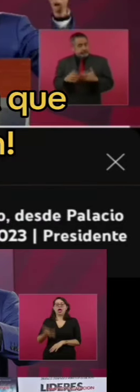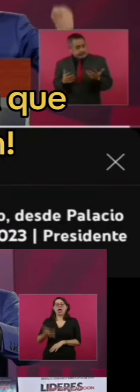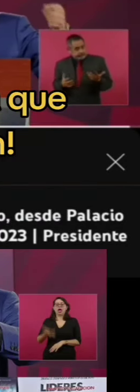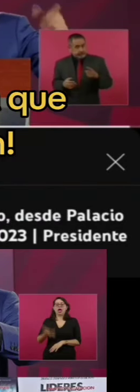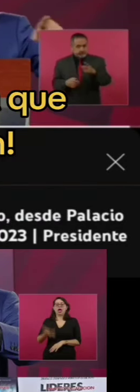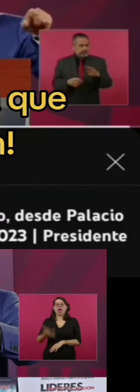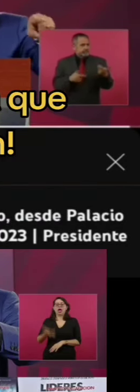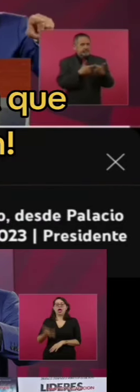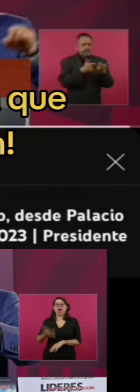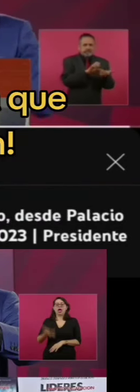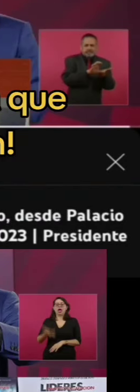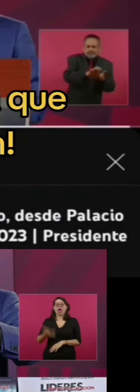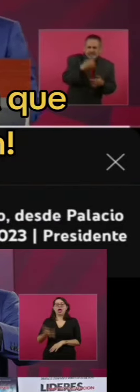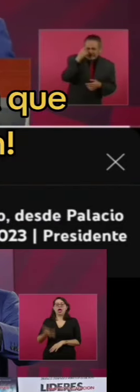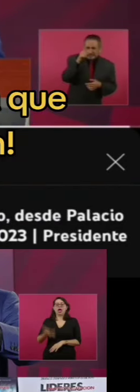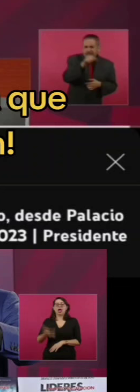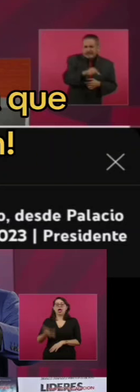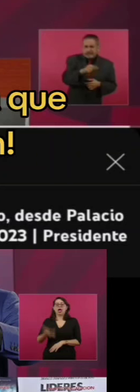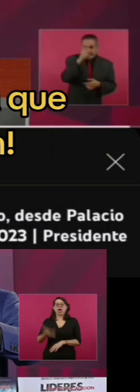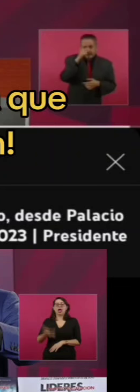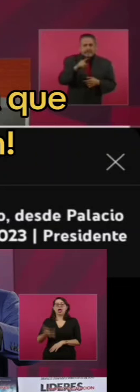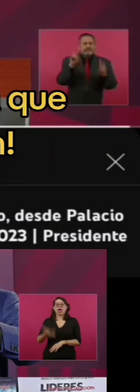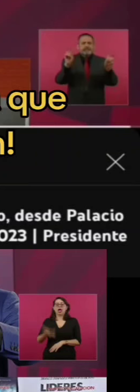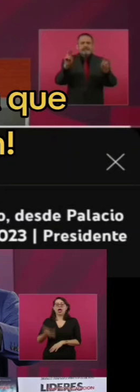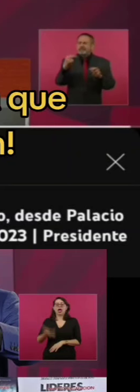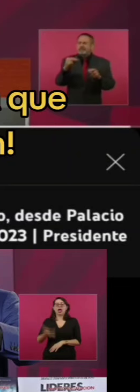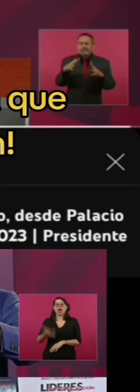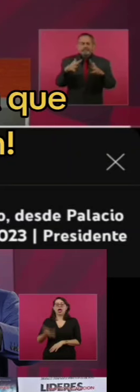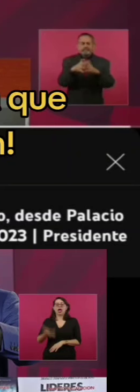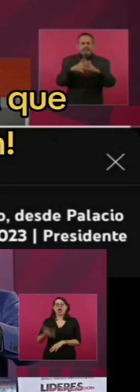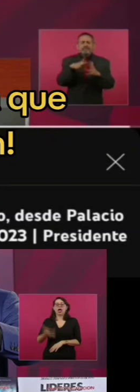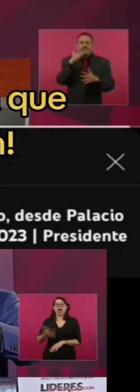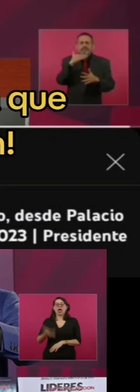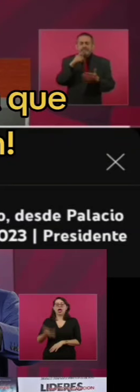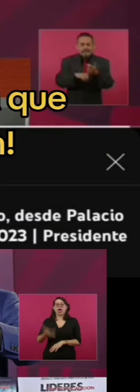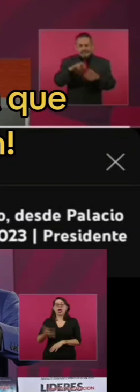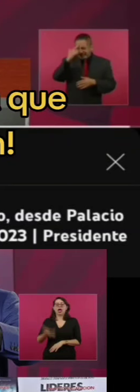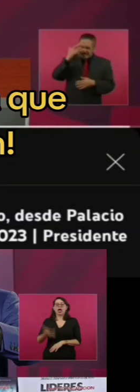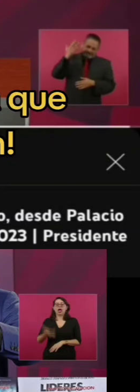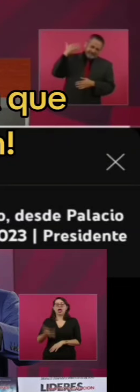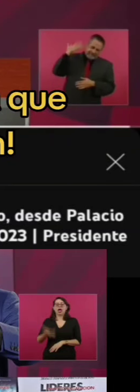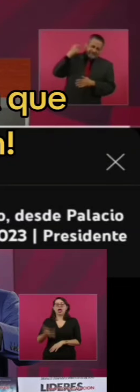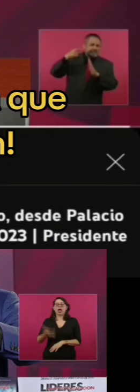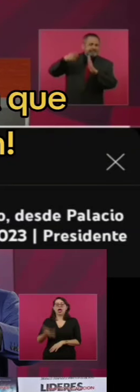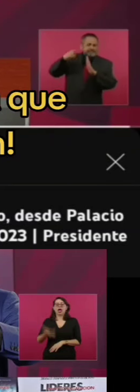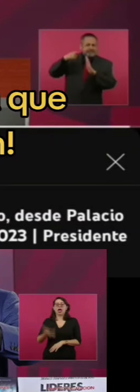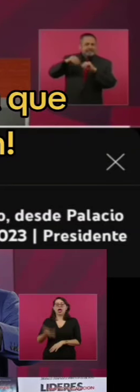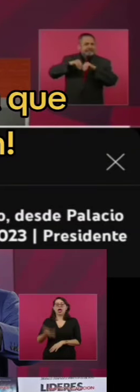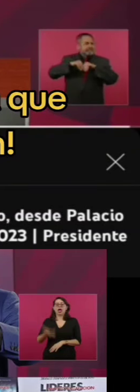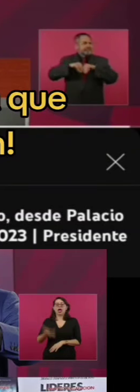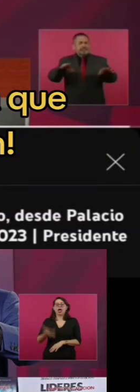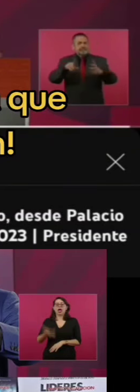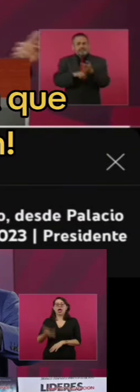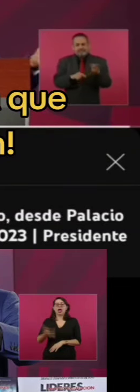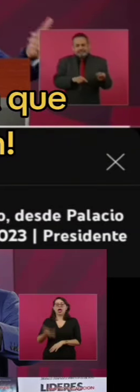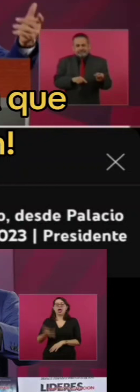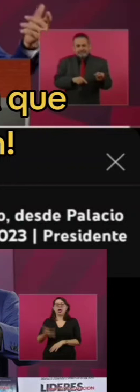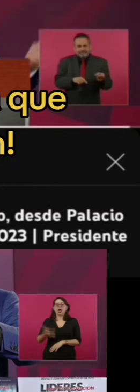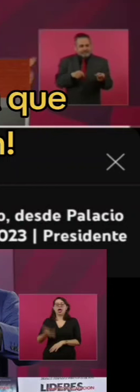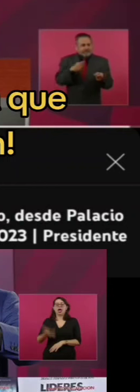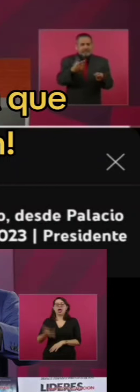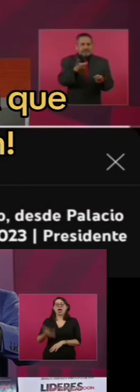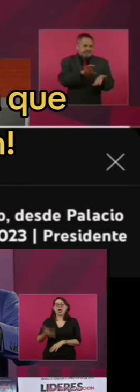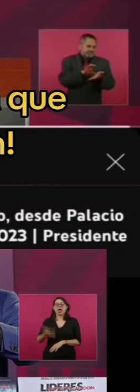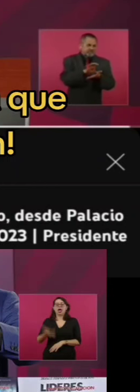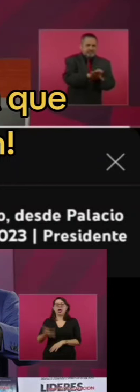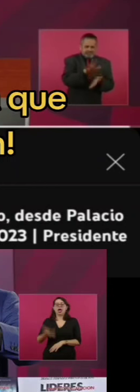Entonces, pero aportaban. ¿Saben para qué? Para la guerra sucia. ¿Se acuerdan de aquel documental que hicieron? Pues de ahí salió de